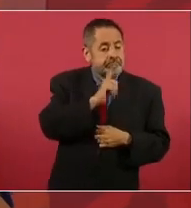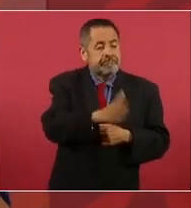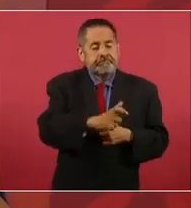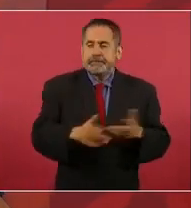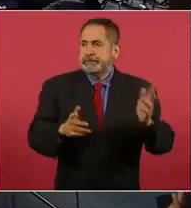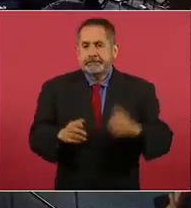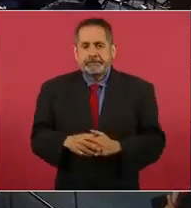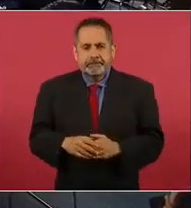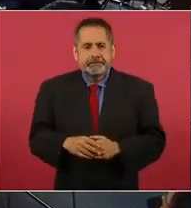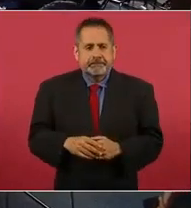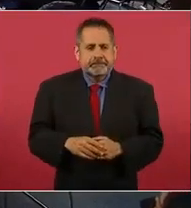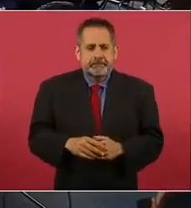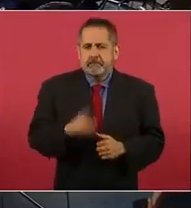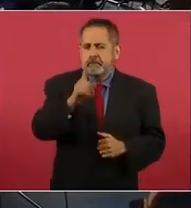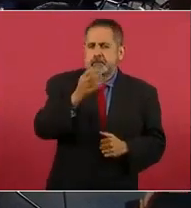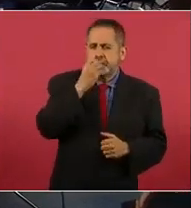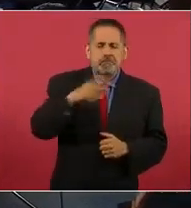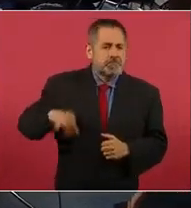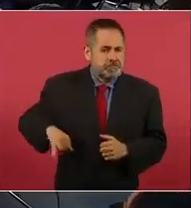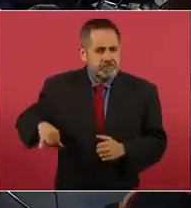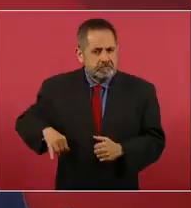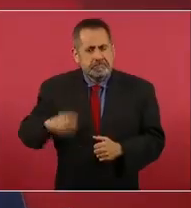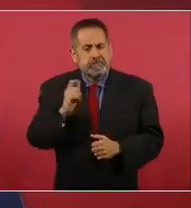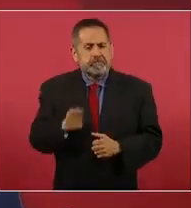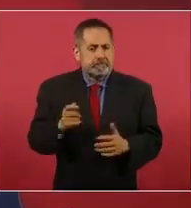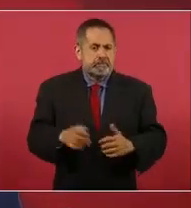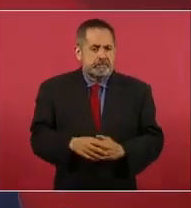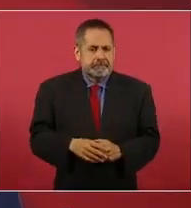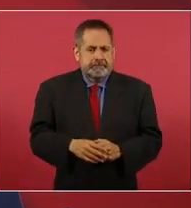hay un asunto muy interesante